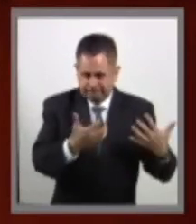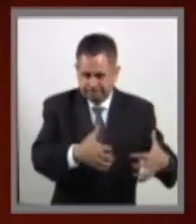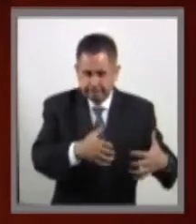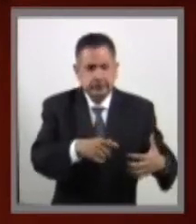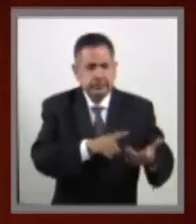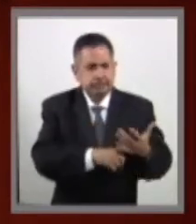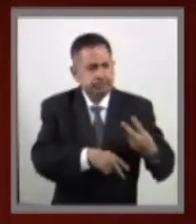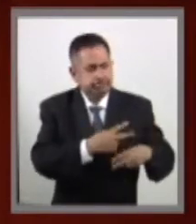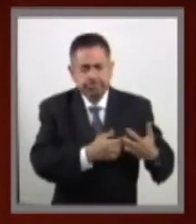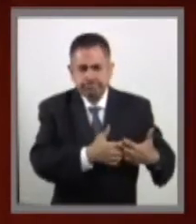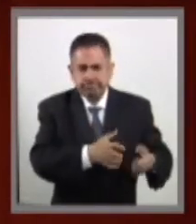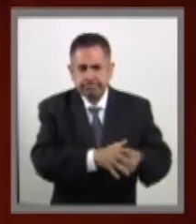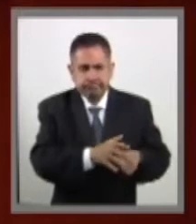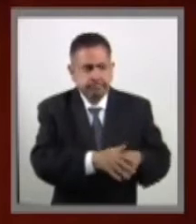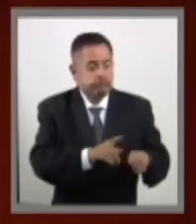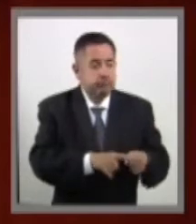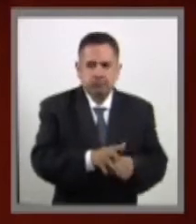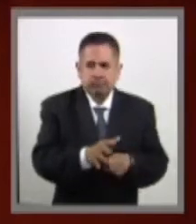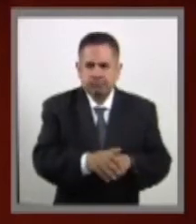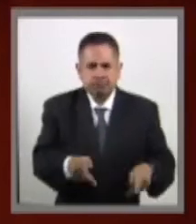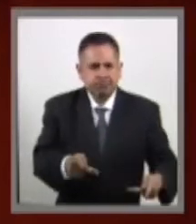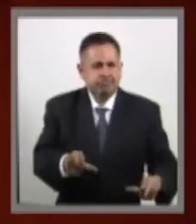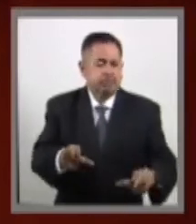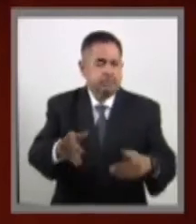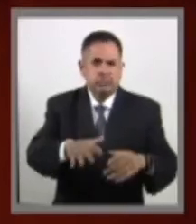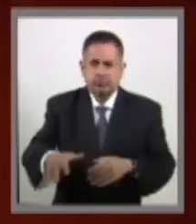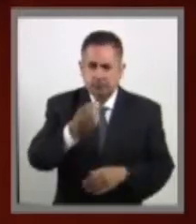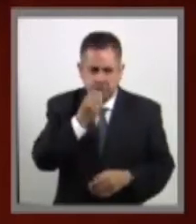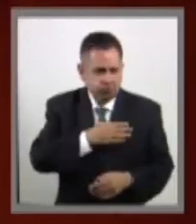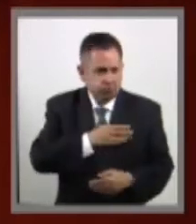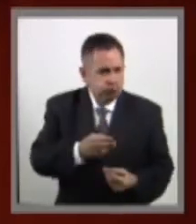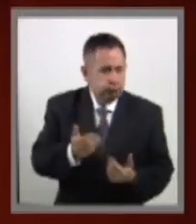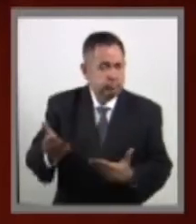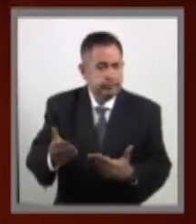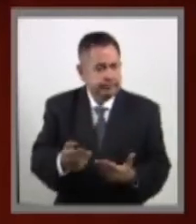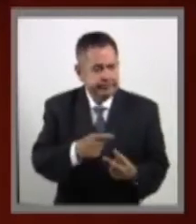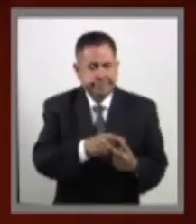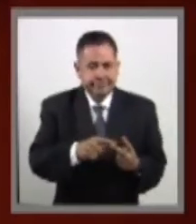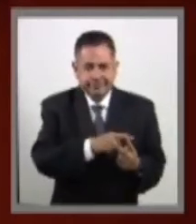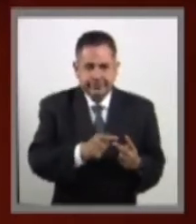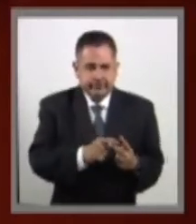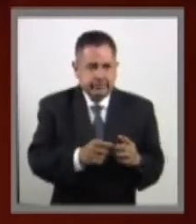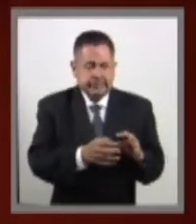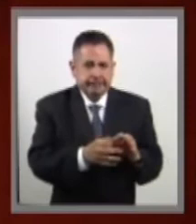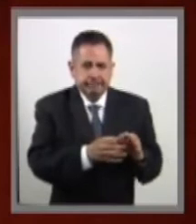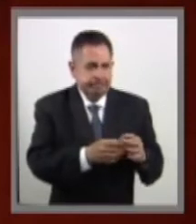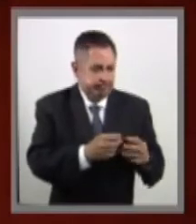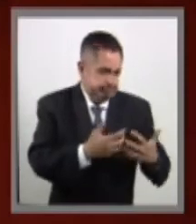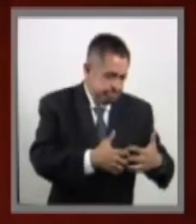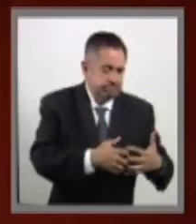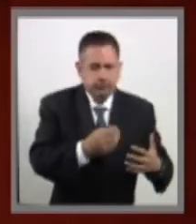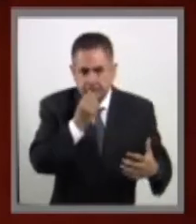agrícola, así como la seguridad y sustentabilidad alimentaria, están íntimamente relacionados, hoy más que